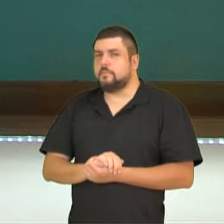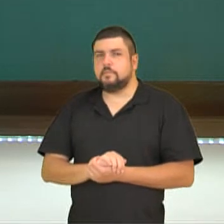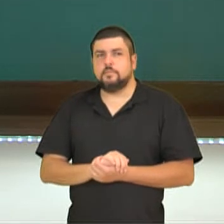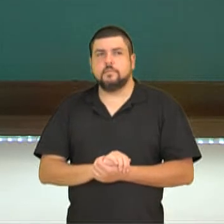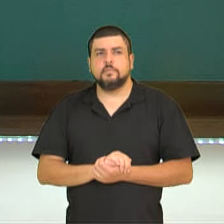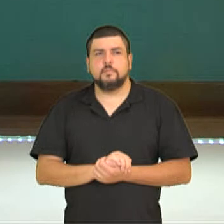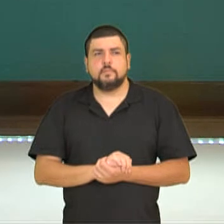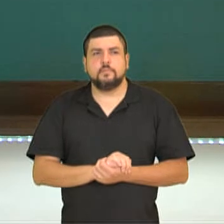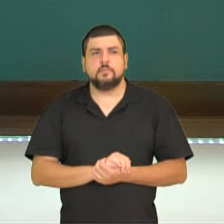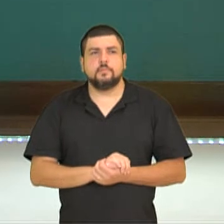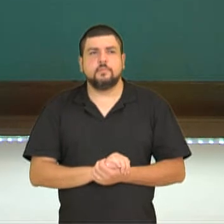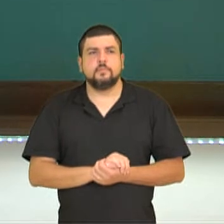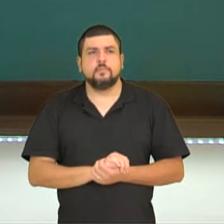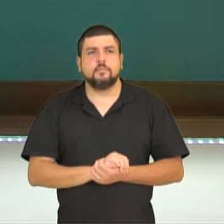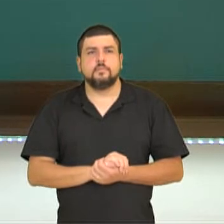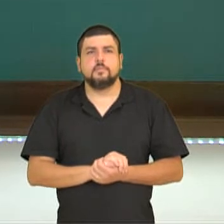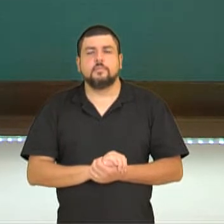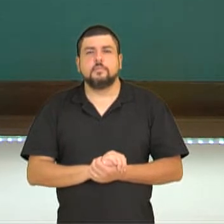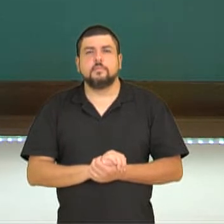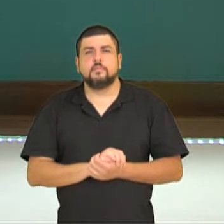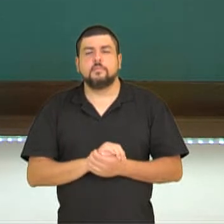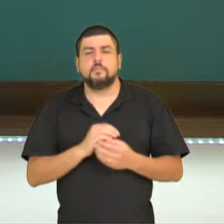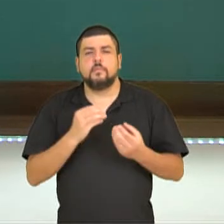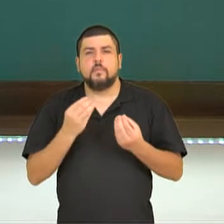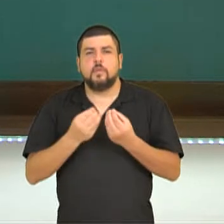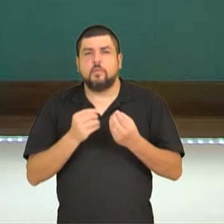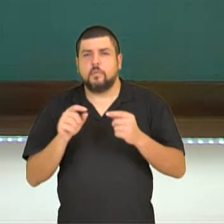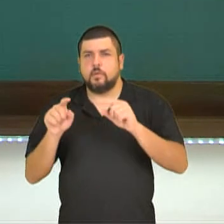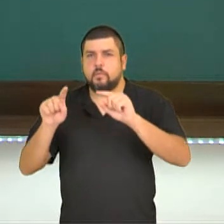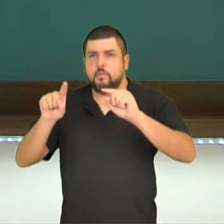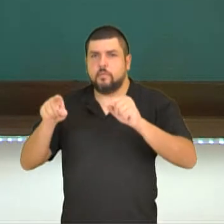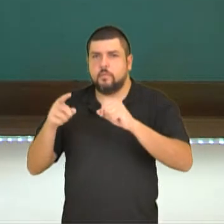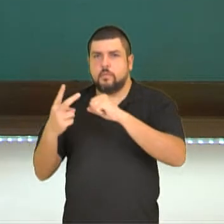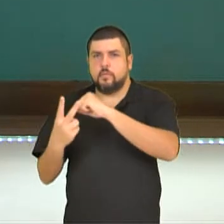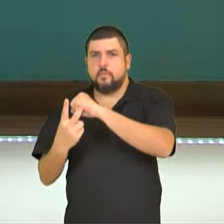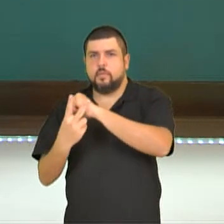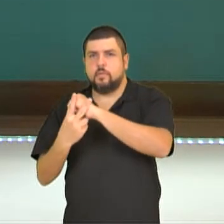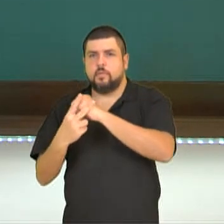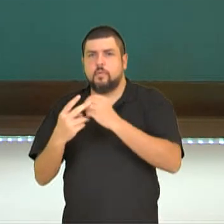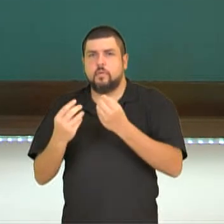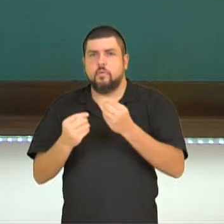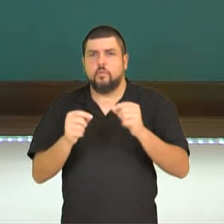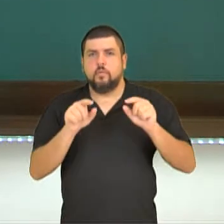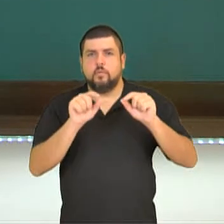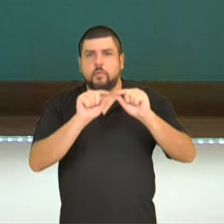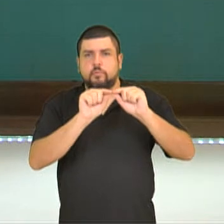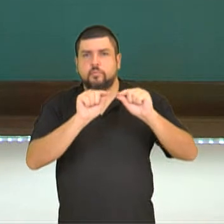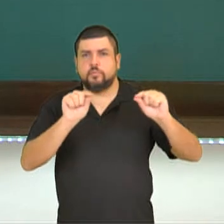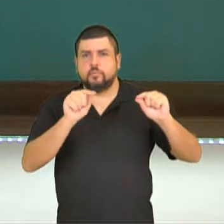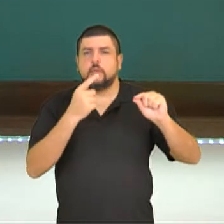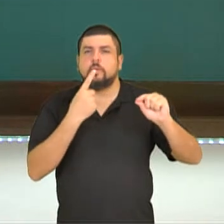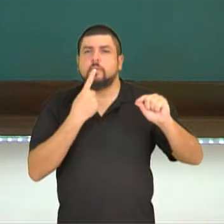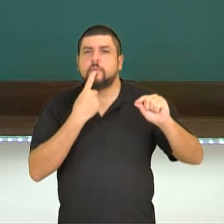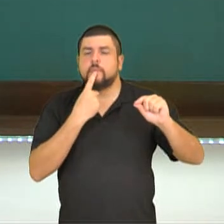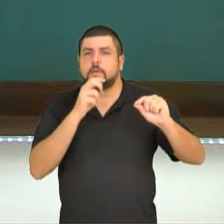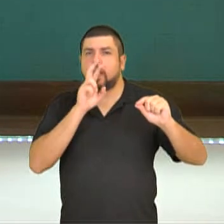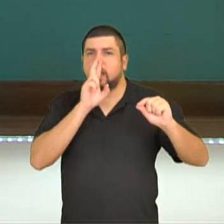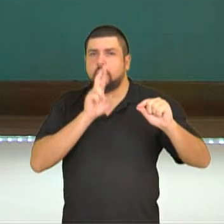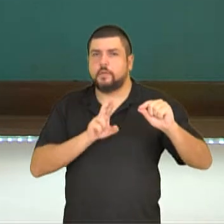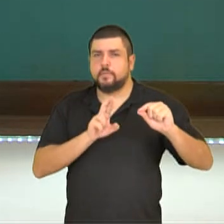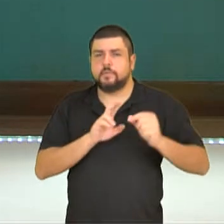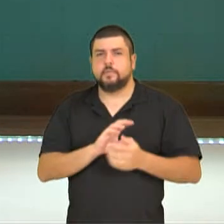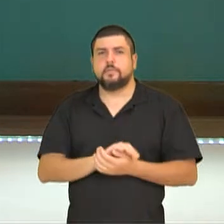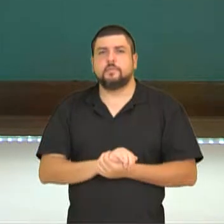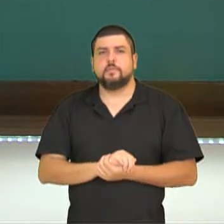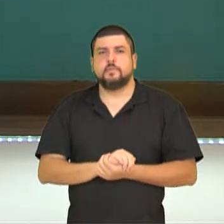aqui. Miren, diría, valdría, harían, podrían, cabrías. ¿Cierto?